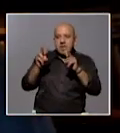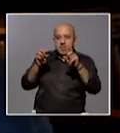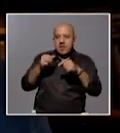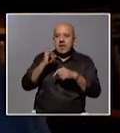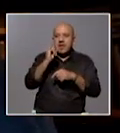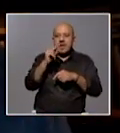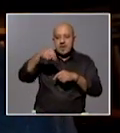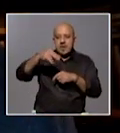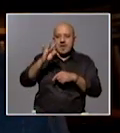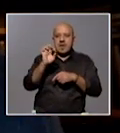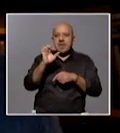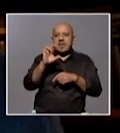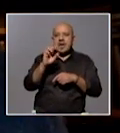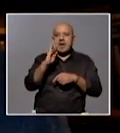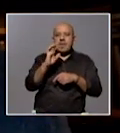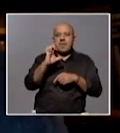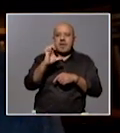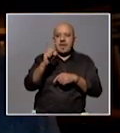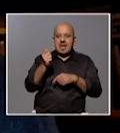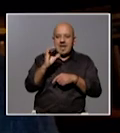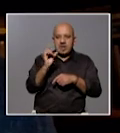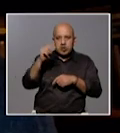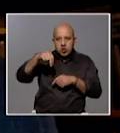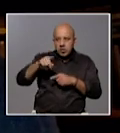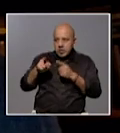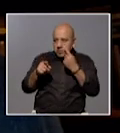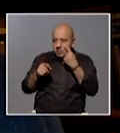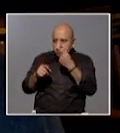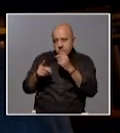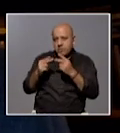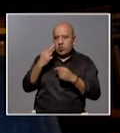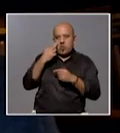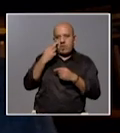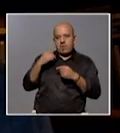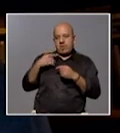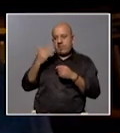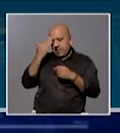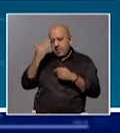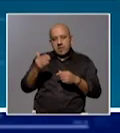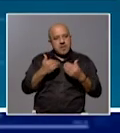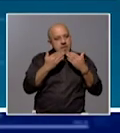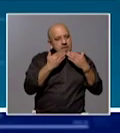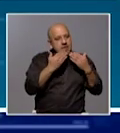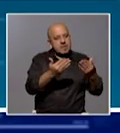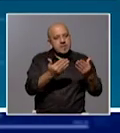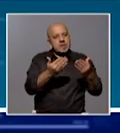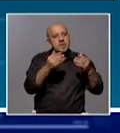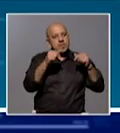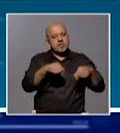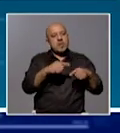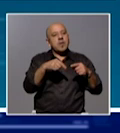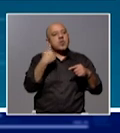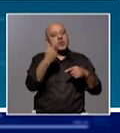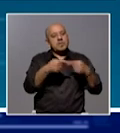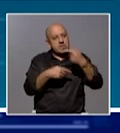en términos normales es realmente un problema para la oposición gracias señor por la columna de hoy seguramente la